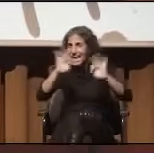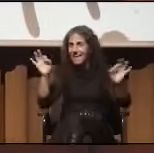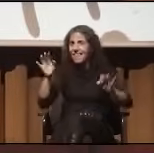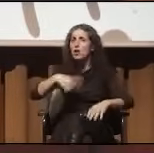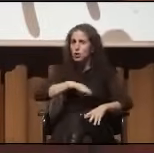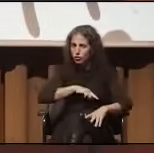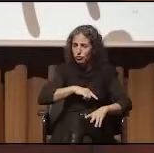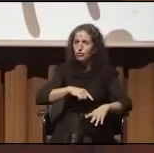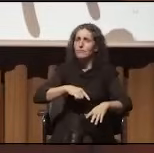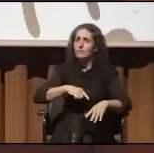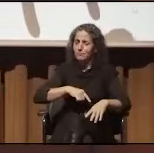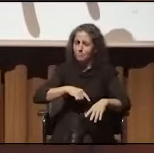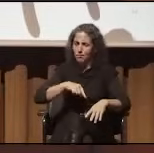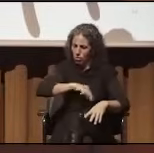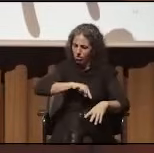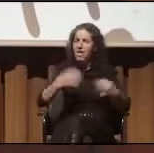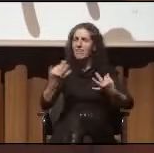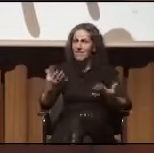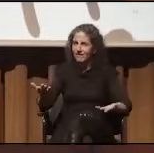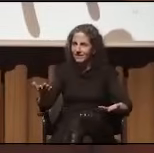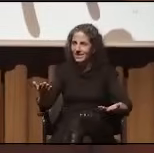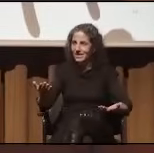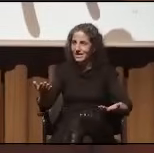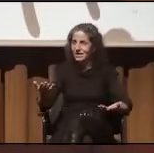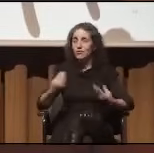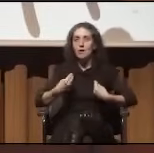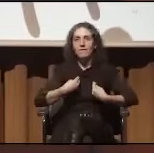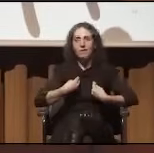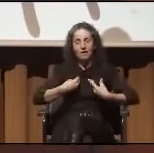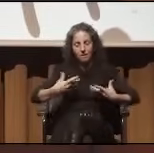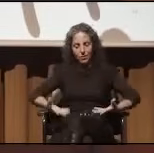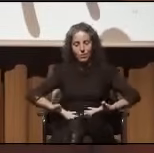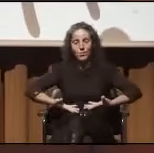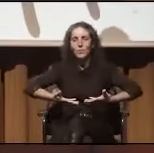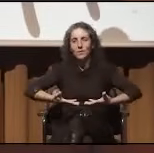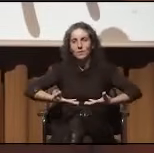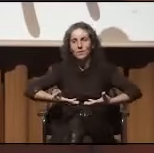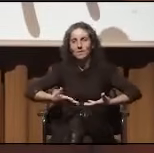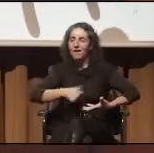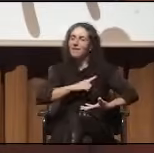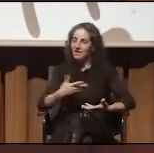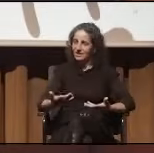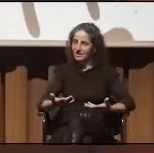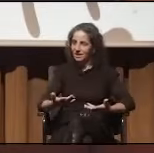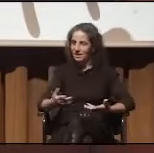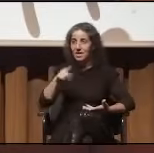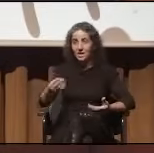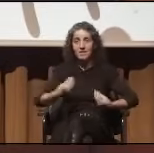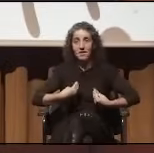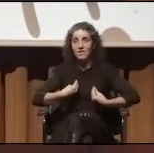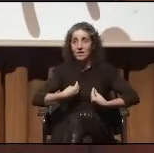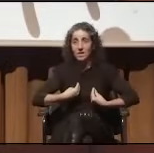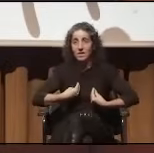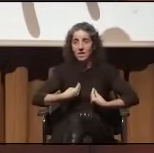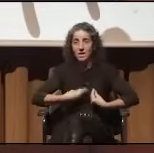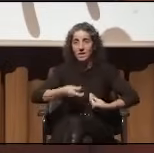Por tanto, aceptemos que hay alguna vida que nos sostiene, que está bien organizada, que sabe, y que en un momento dado esta vida va a decidir que este